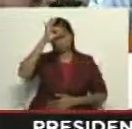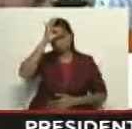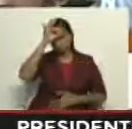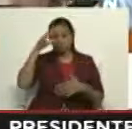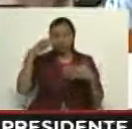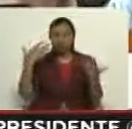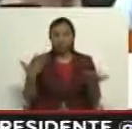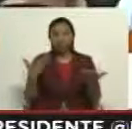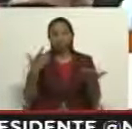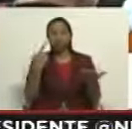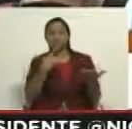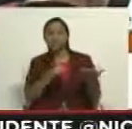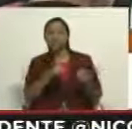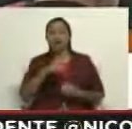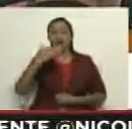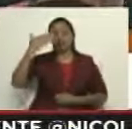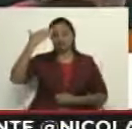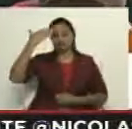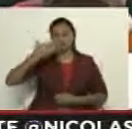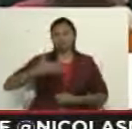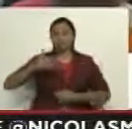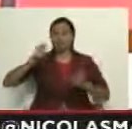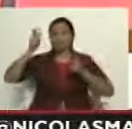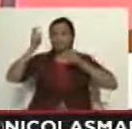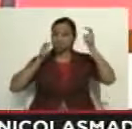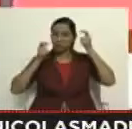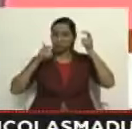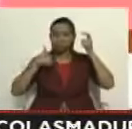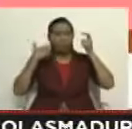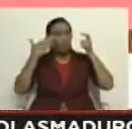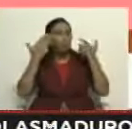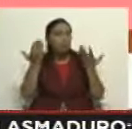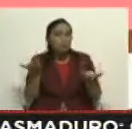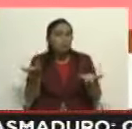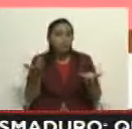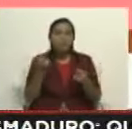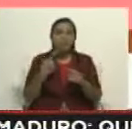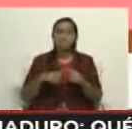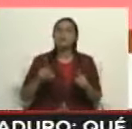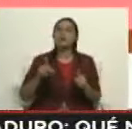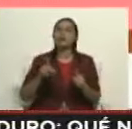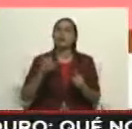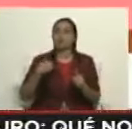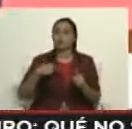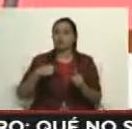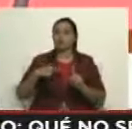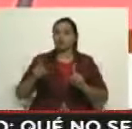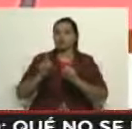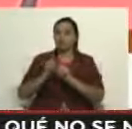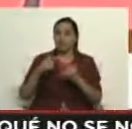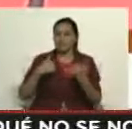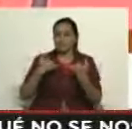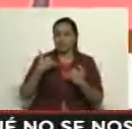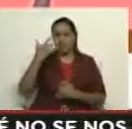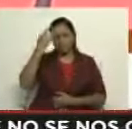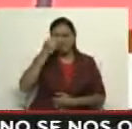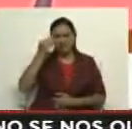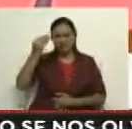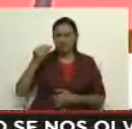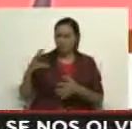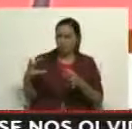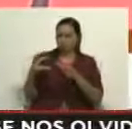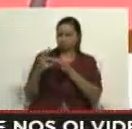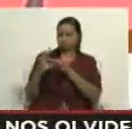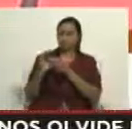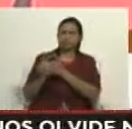el comandante Chávez, pero la fuerza, la circunstancia nos llevó a decir, no, aquí hay que hacer algo, aquí hay que parar